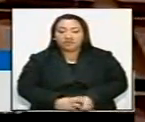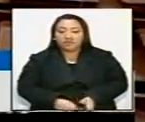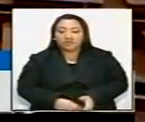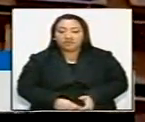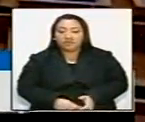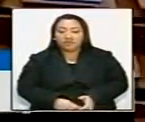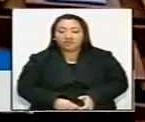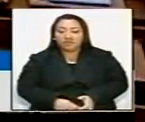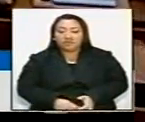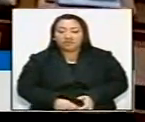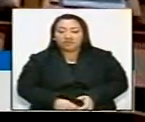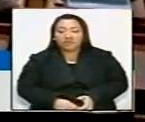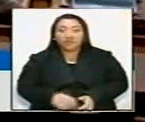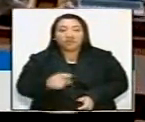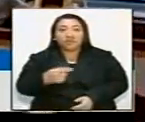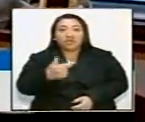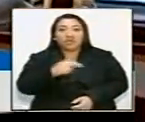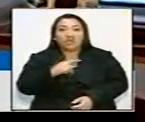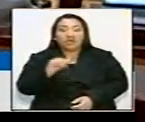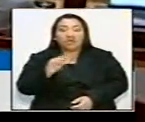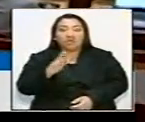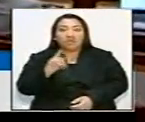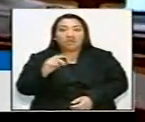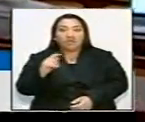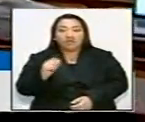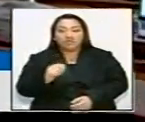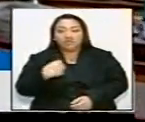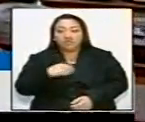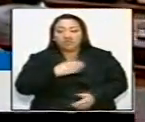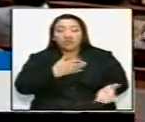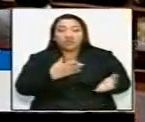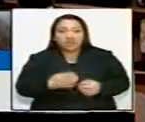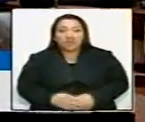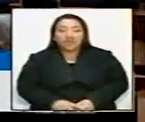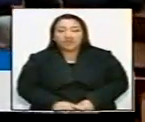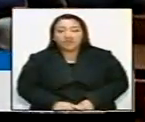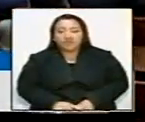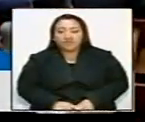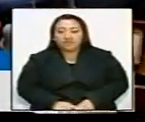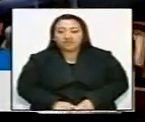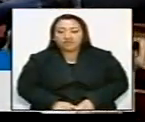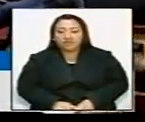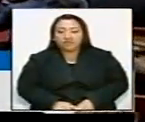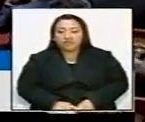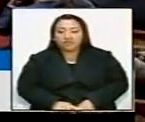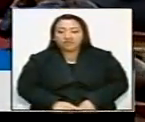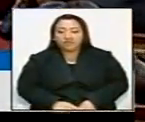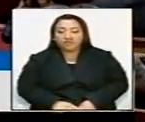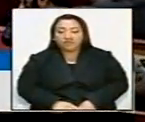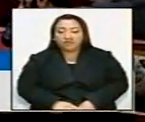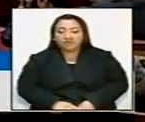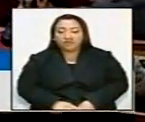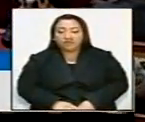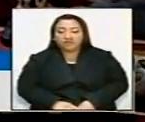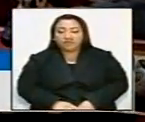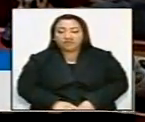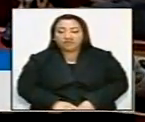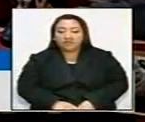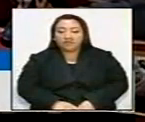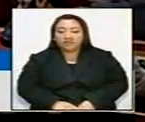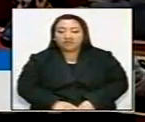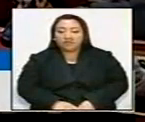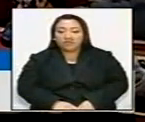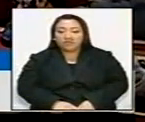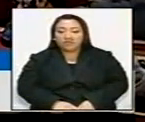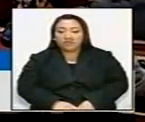señor Gary Banks, nuestro invitado, señor Pedro Herrera, señor Pablo